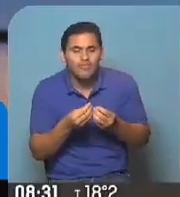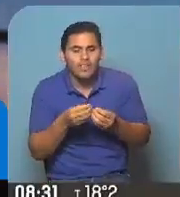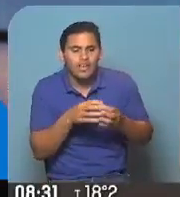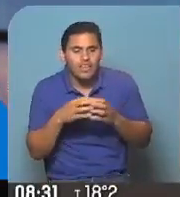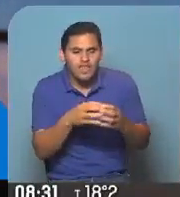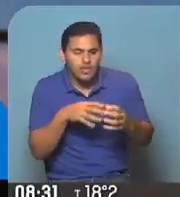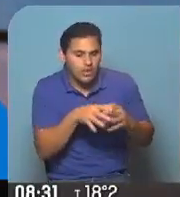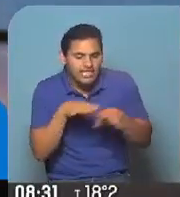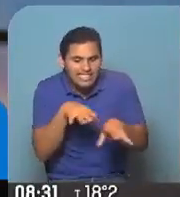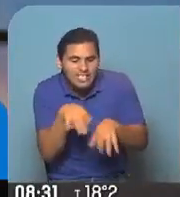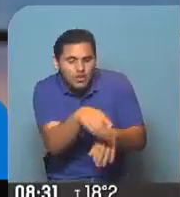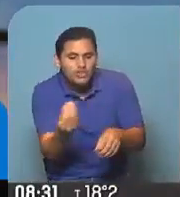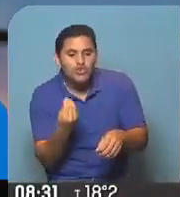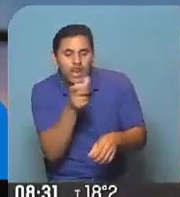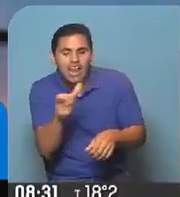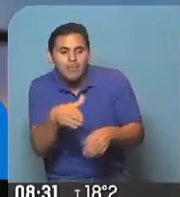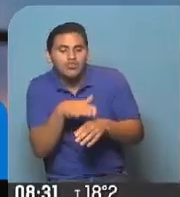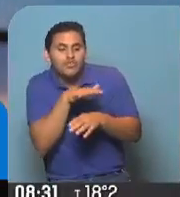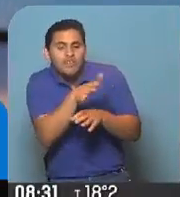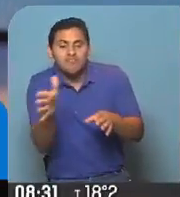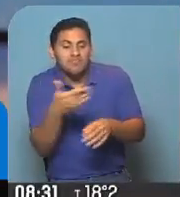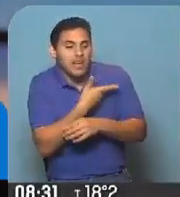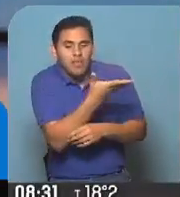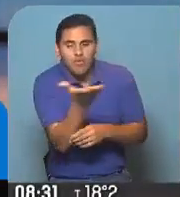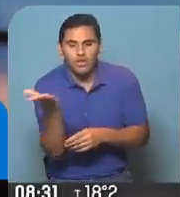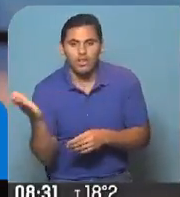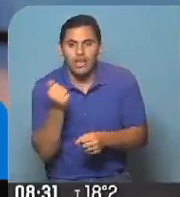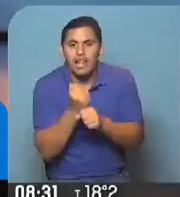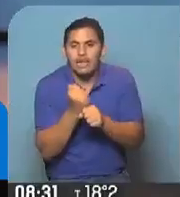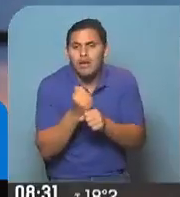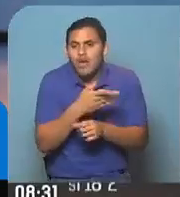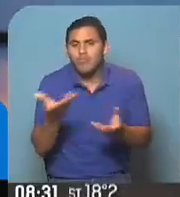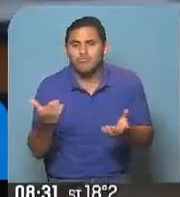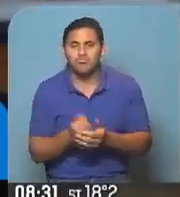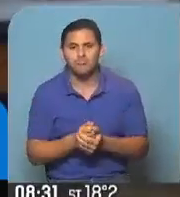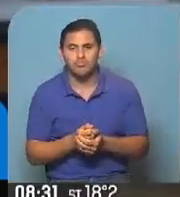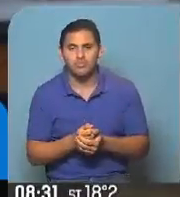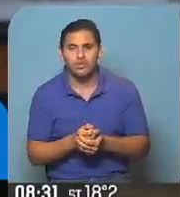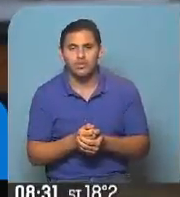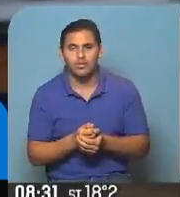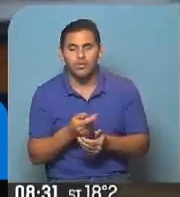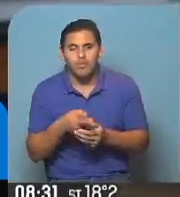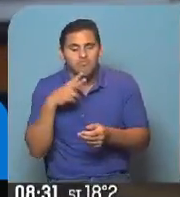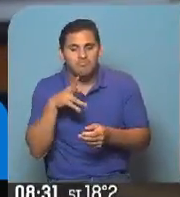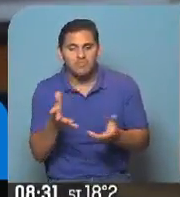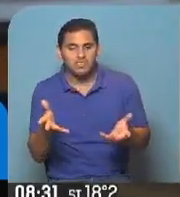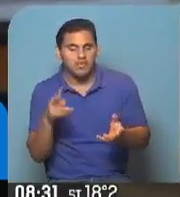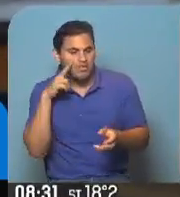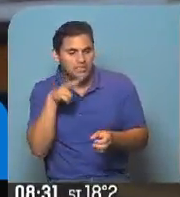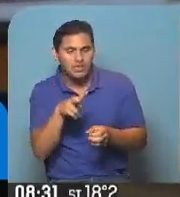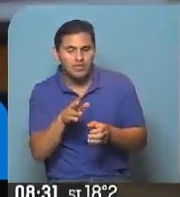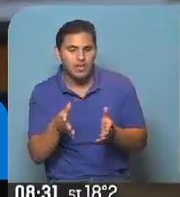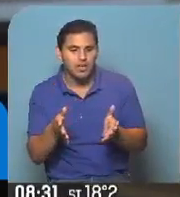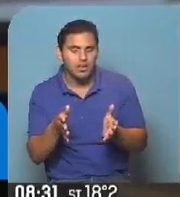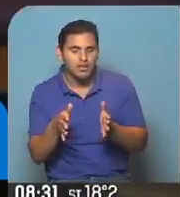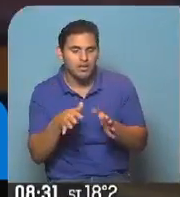repercute en el industrial en el empleado público cómo repercute esto lo que estamos viendo en este momento es el desborde de la